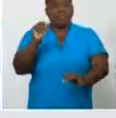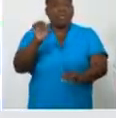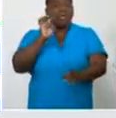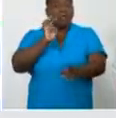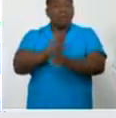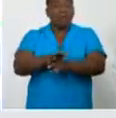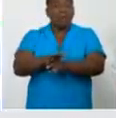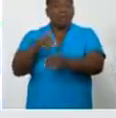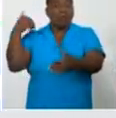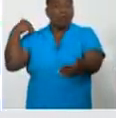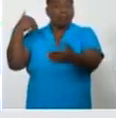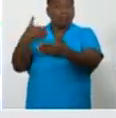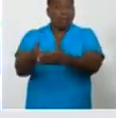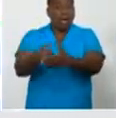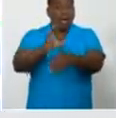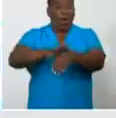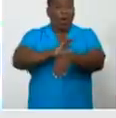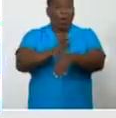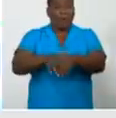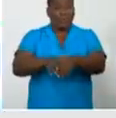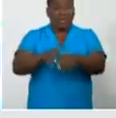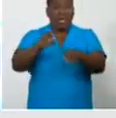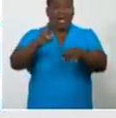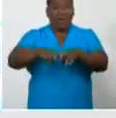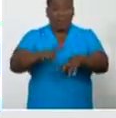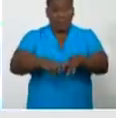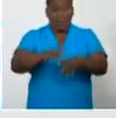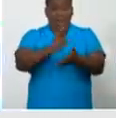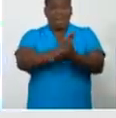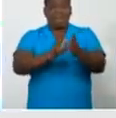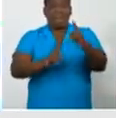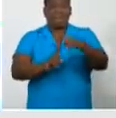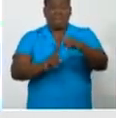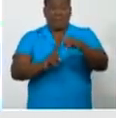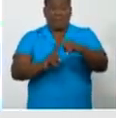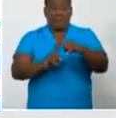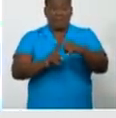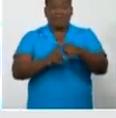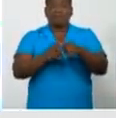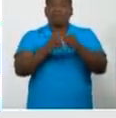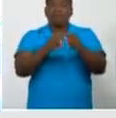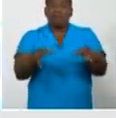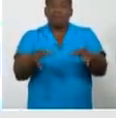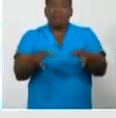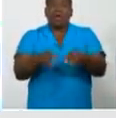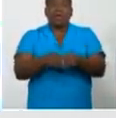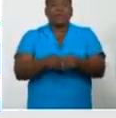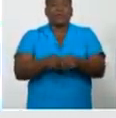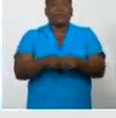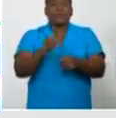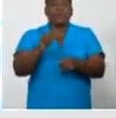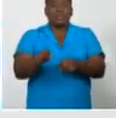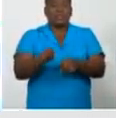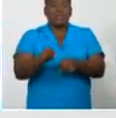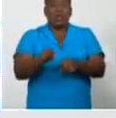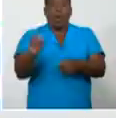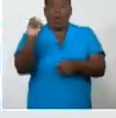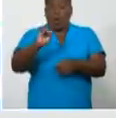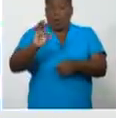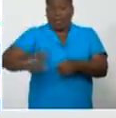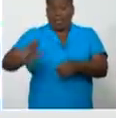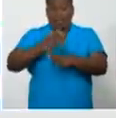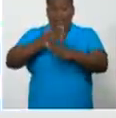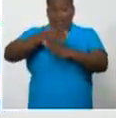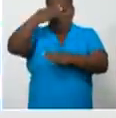de la pandemia, y las provincias de La Habana y Matanzas, las de mayor transmisión por el occidente del país y por el oriente, Santiago de